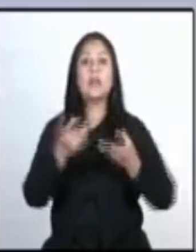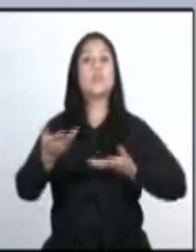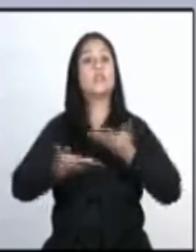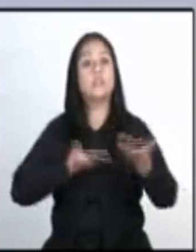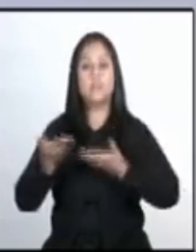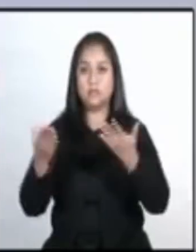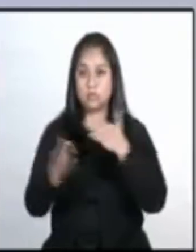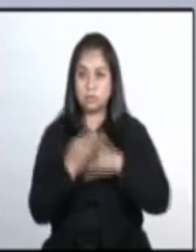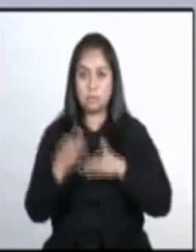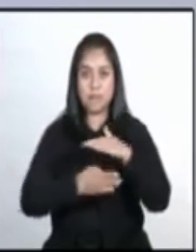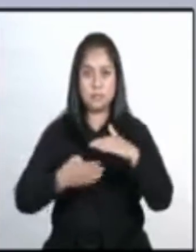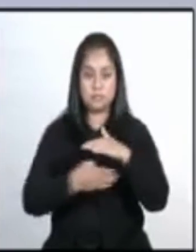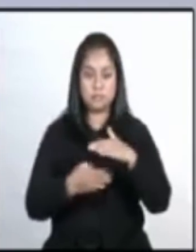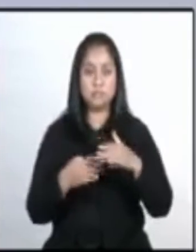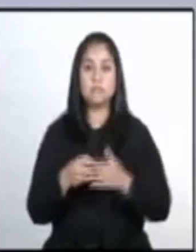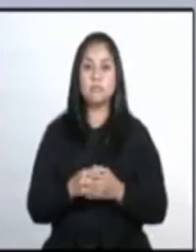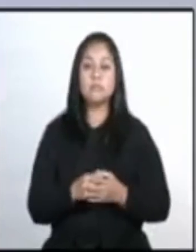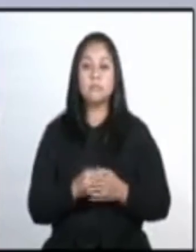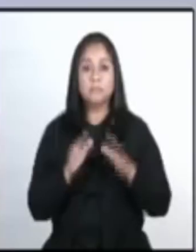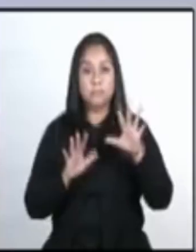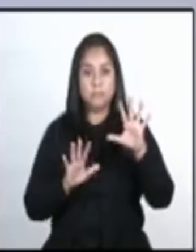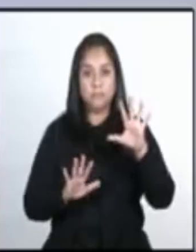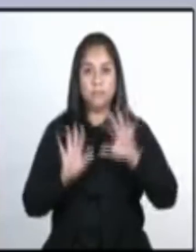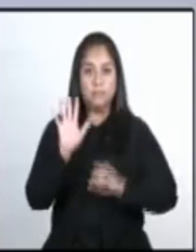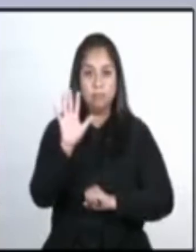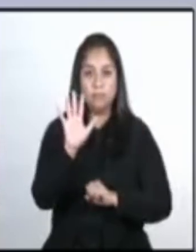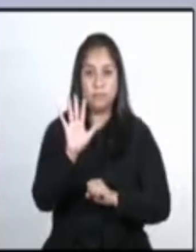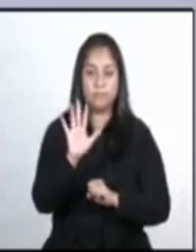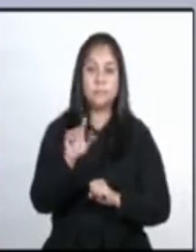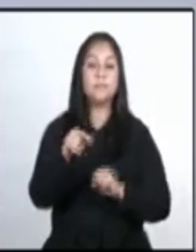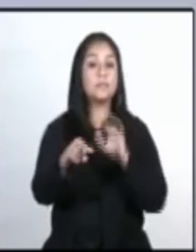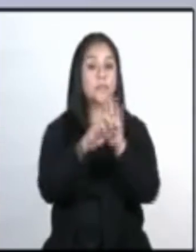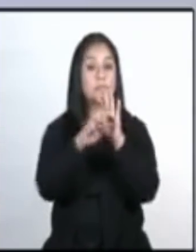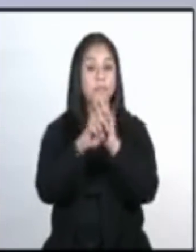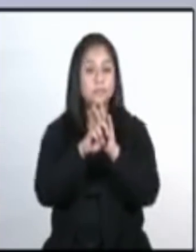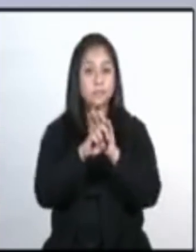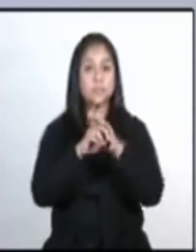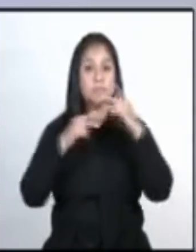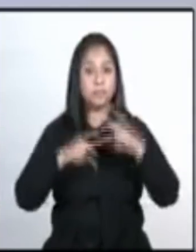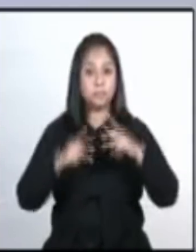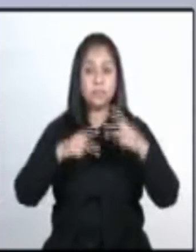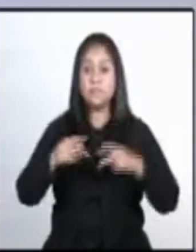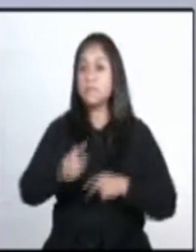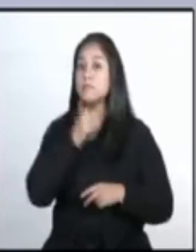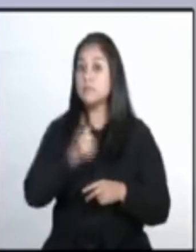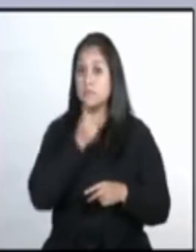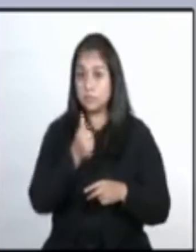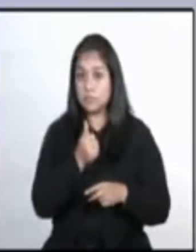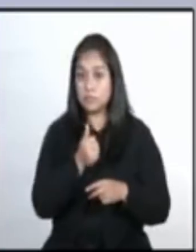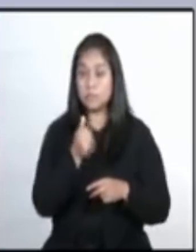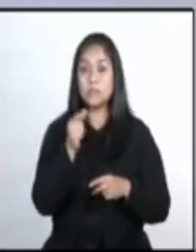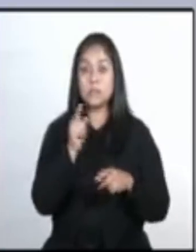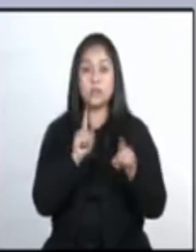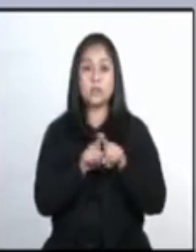básicos esenciales. Décimo quinto, se prohíbe el expendio y consumo de bebidas alcohólicas y